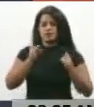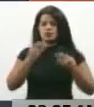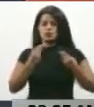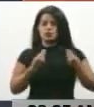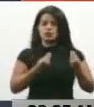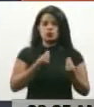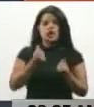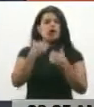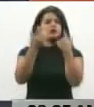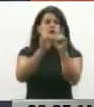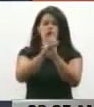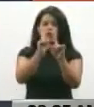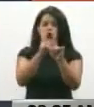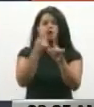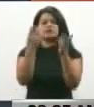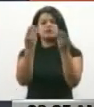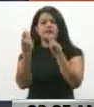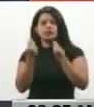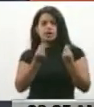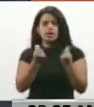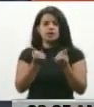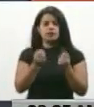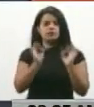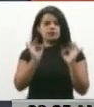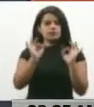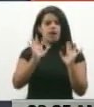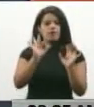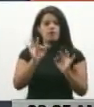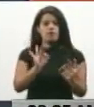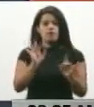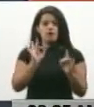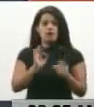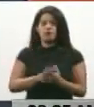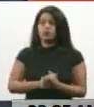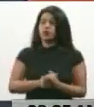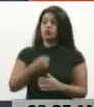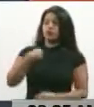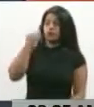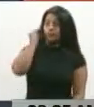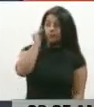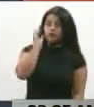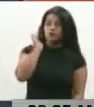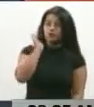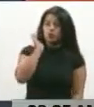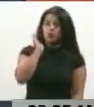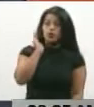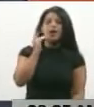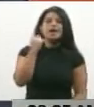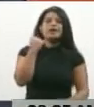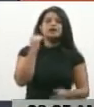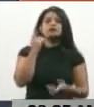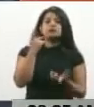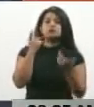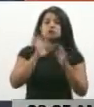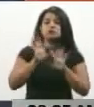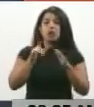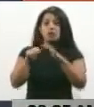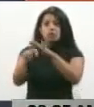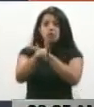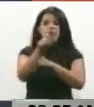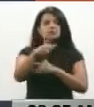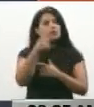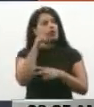lo grosero quizás, ¿no? A lo vulgar. A lo vulgar y creo que por donde hemos estado el público lo acepta de maravilla,